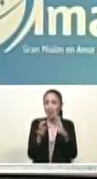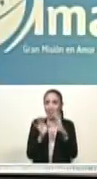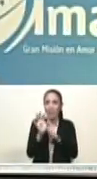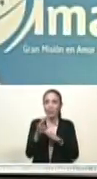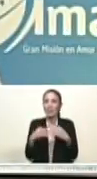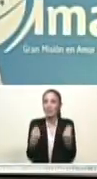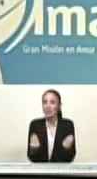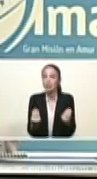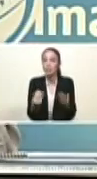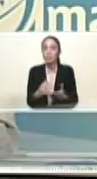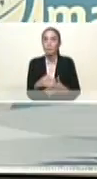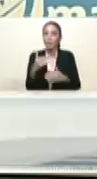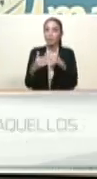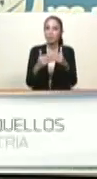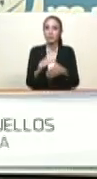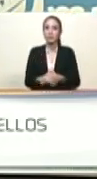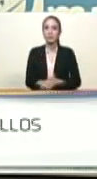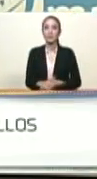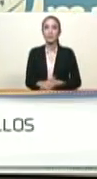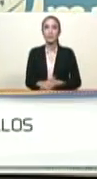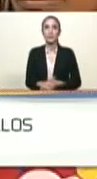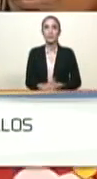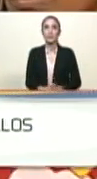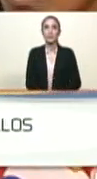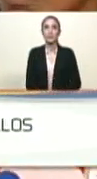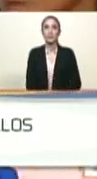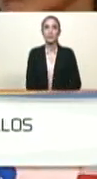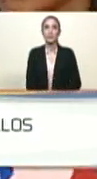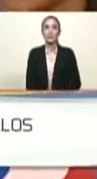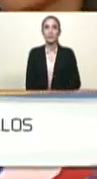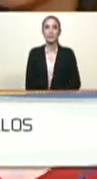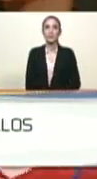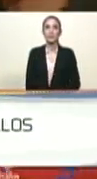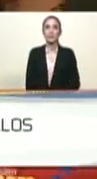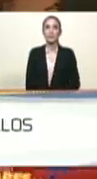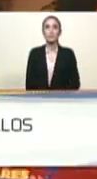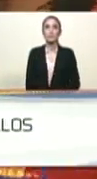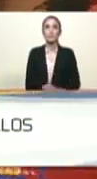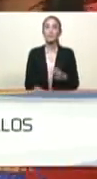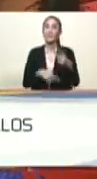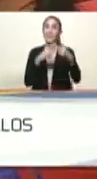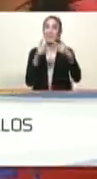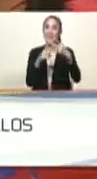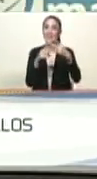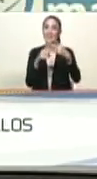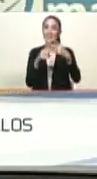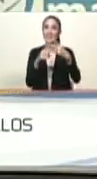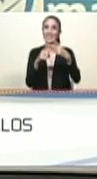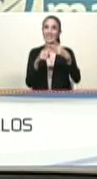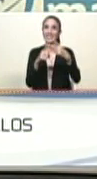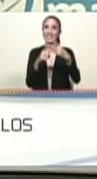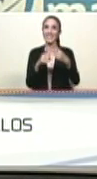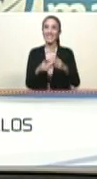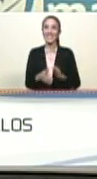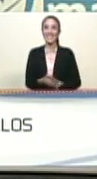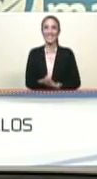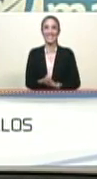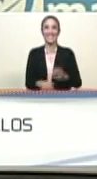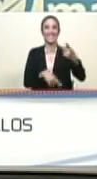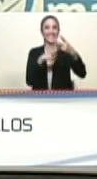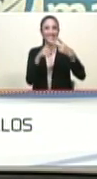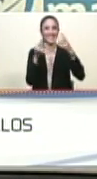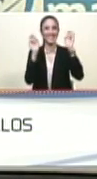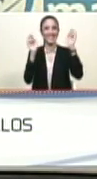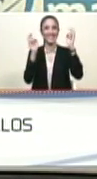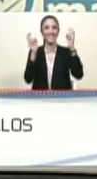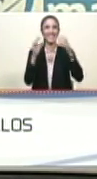del código QR. Bueno, en segundo lugar, esta jornada del código